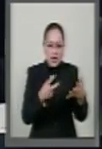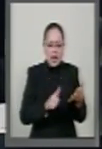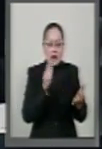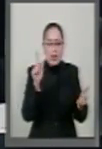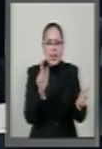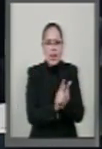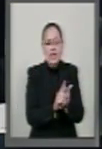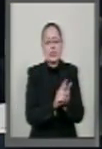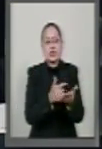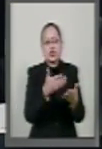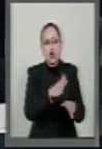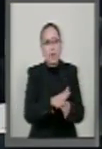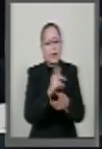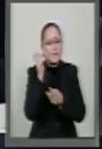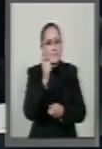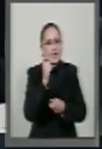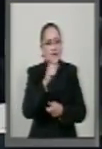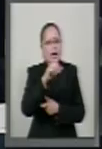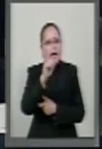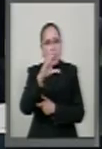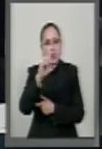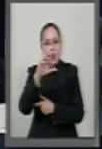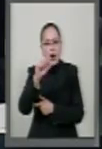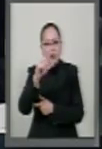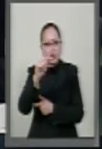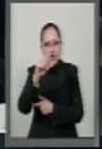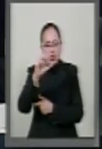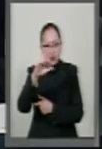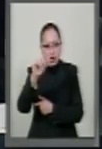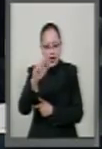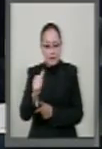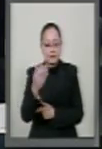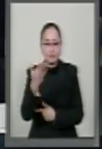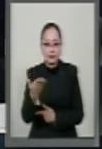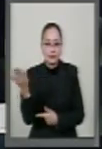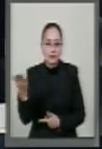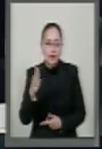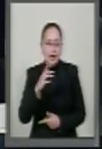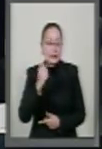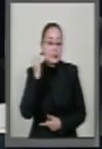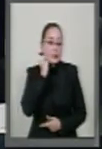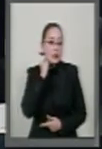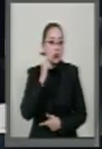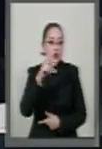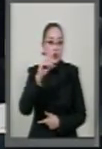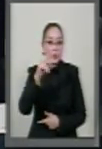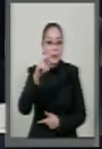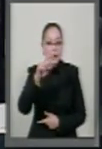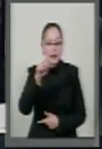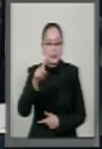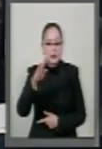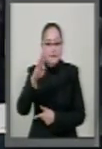Ley General de Pesca y Acuacultura Sustentables. Tiene la palabra el senador López Brito.